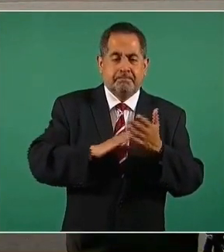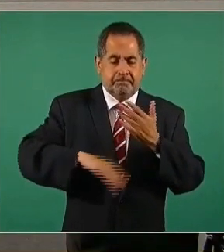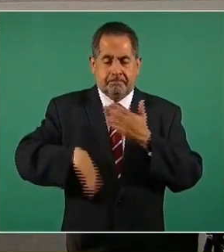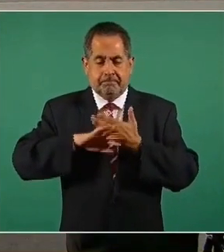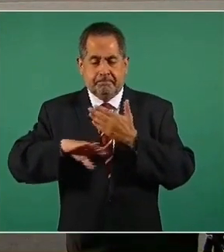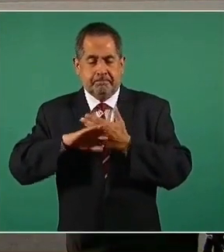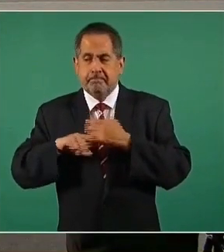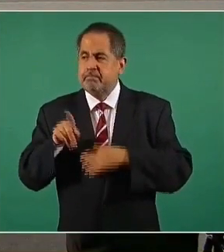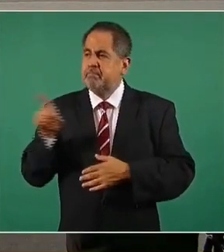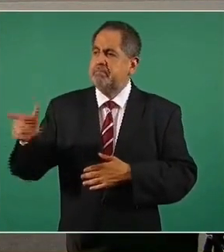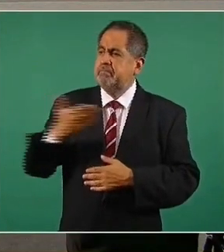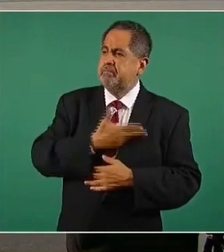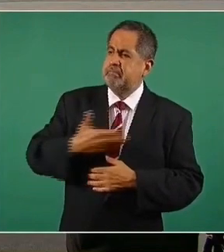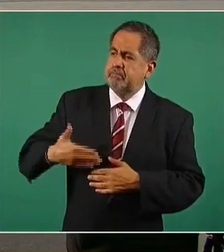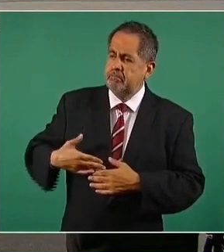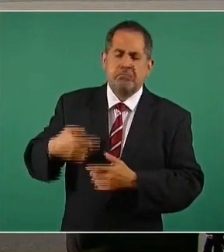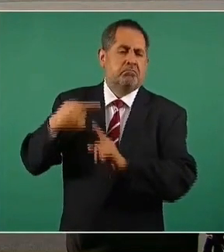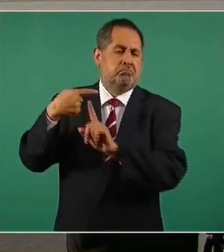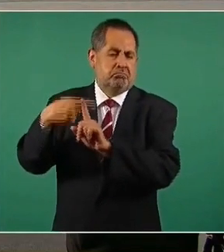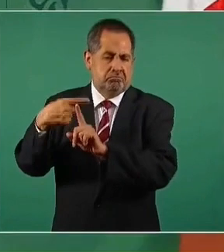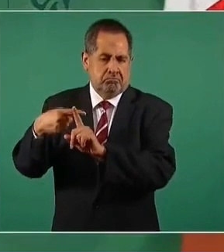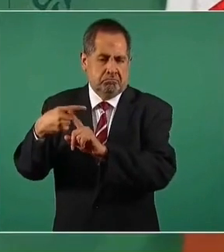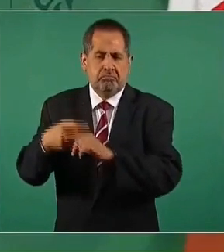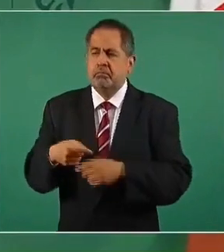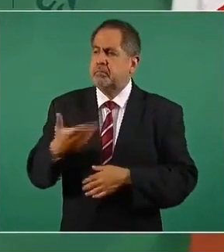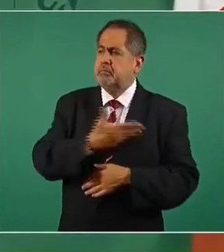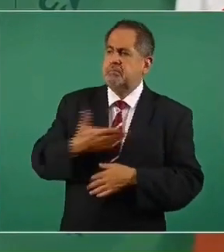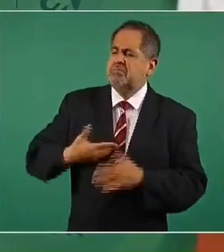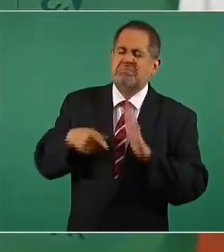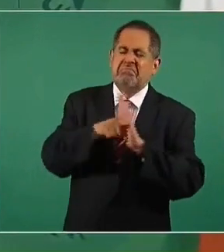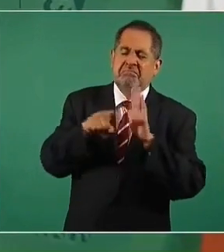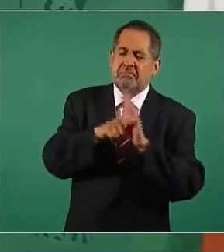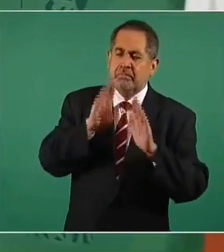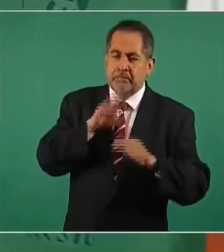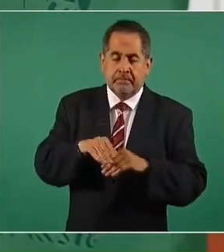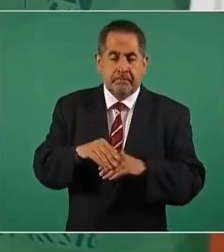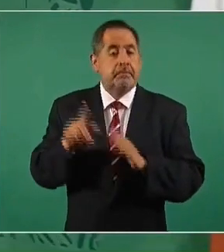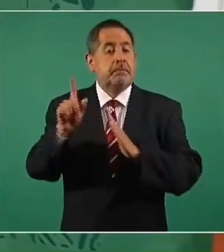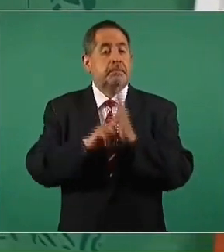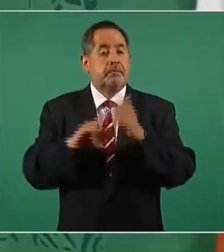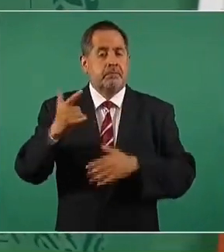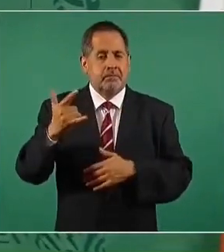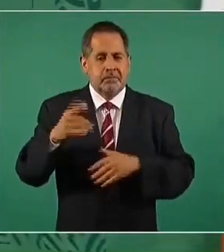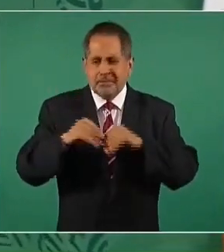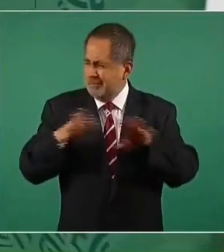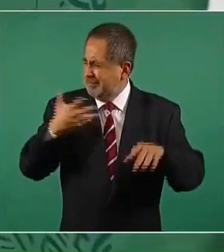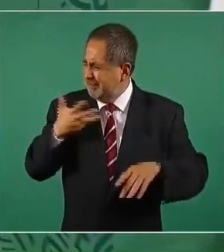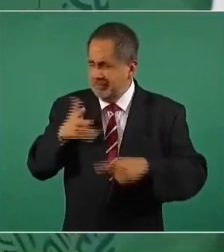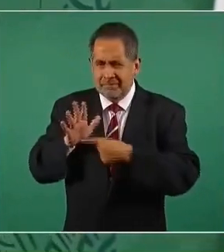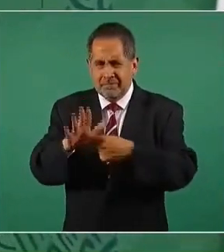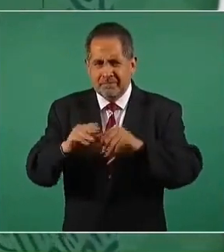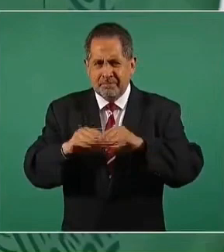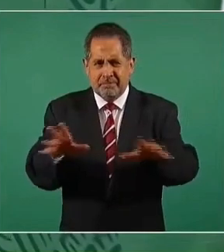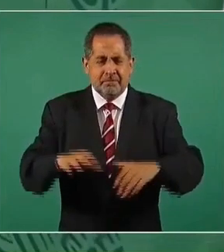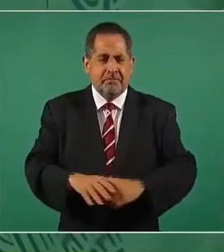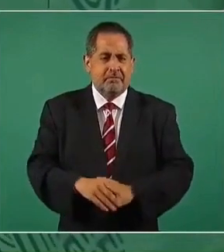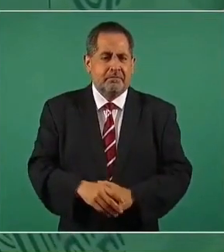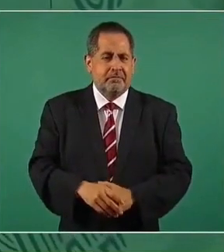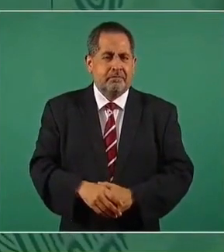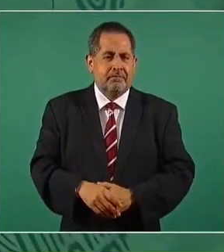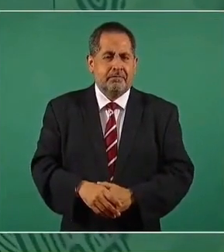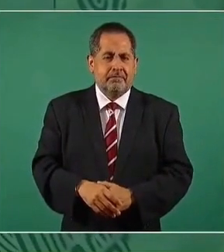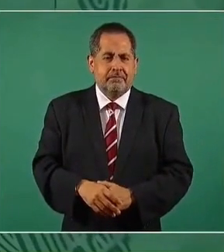presidente del mes de julio de los medios. ¿No lo tendrás?